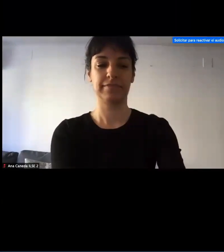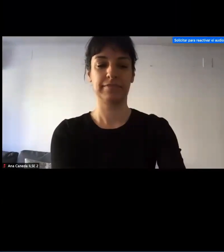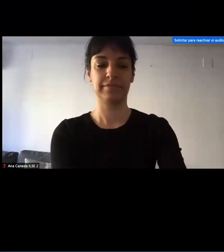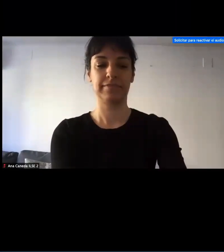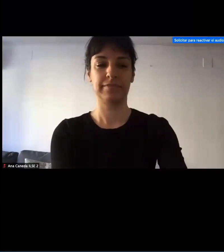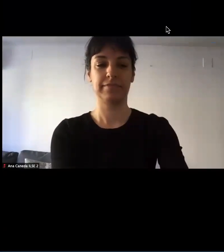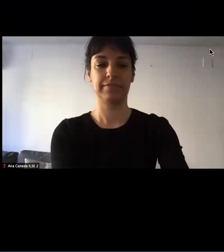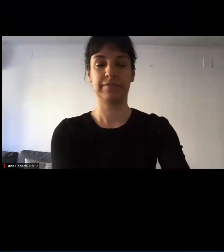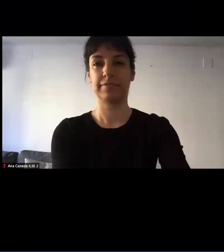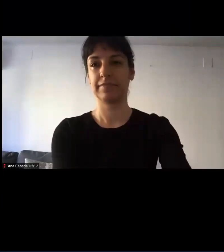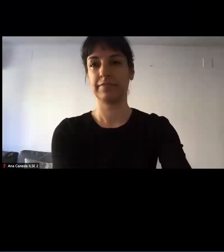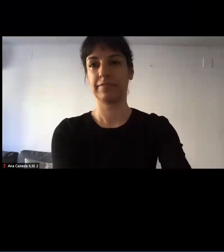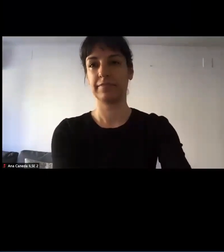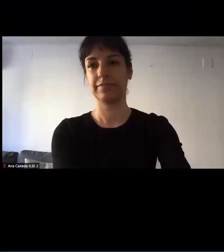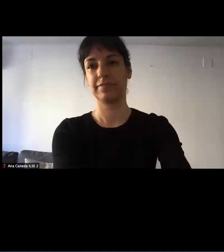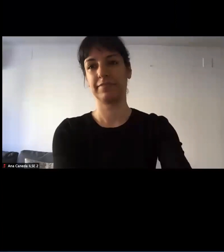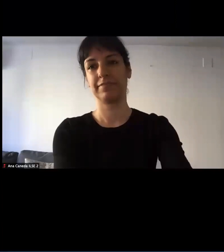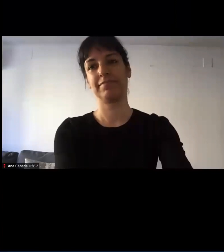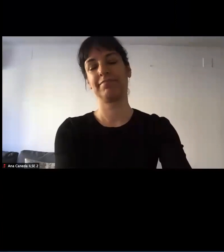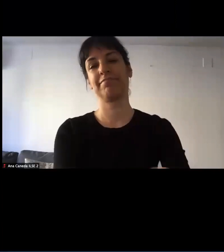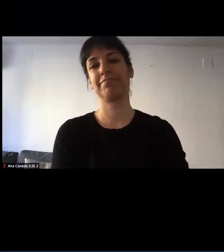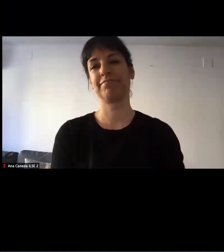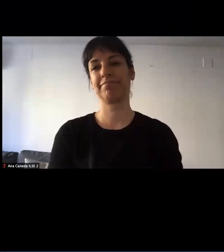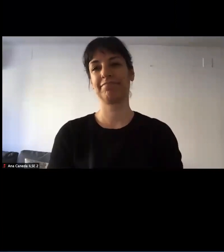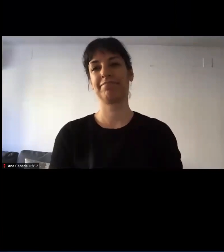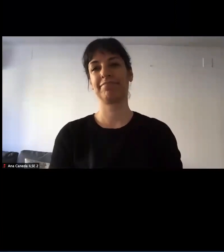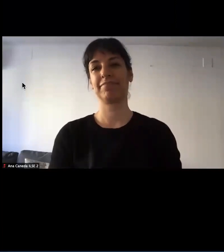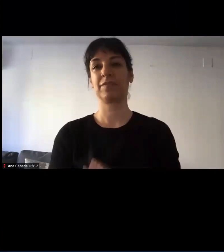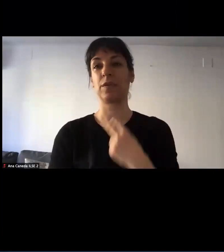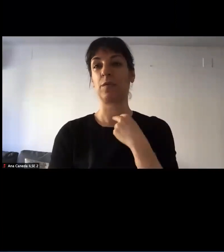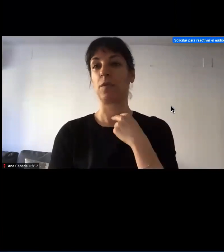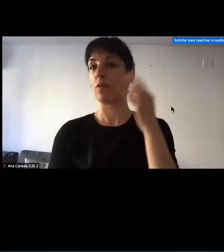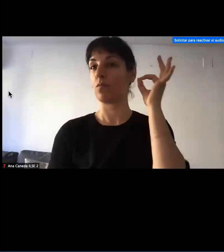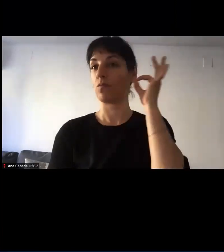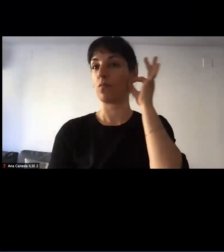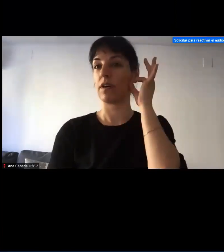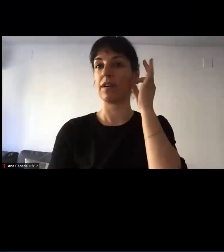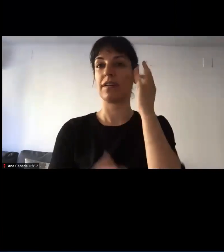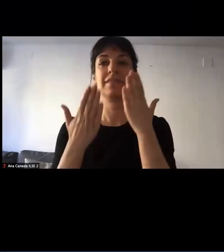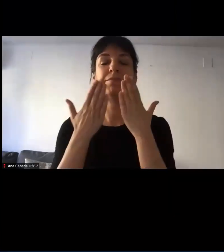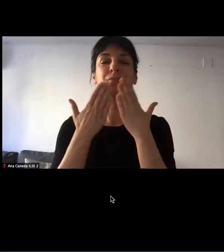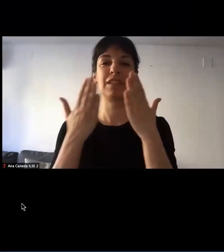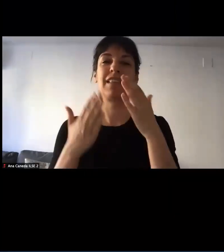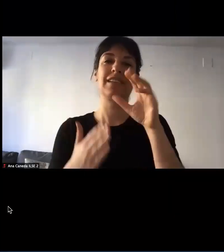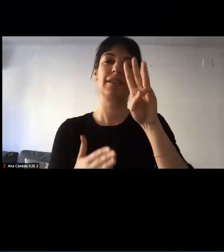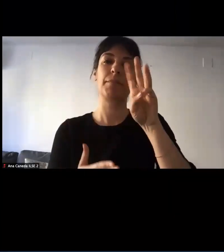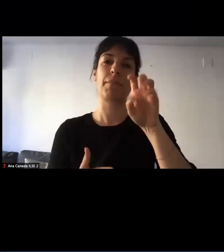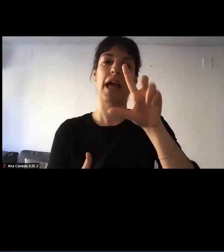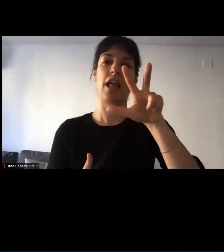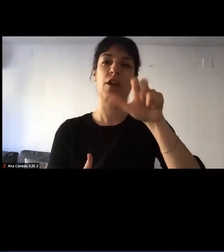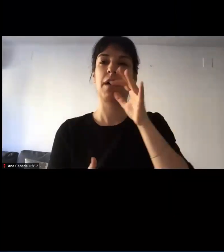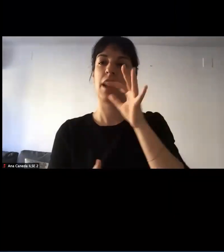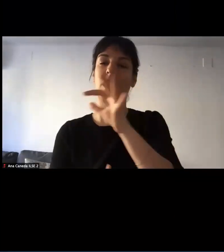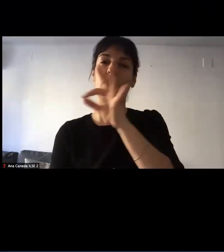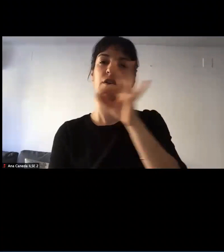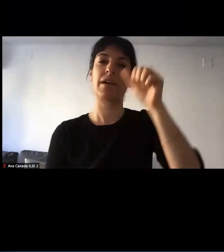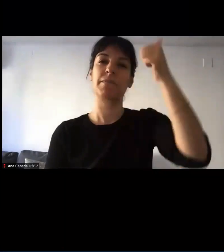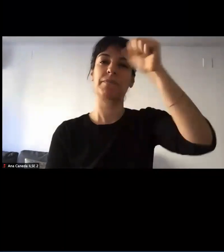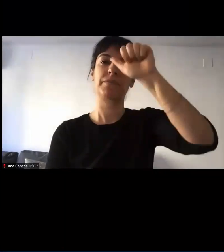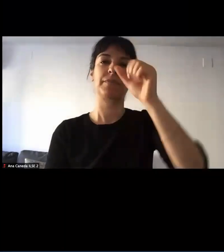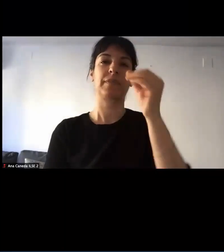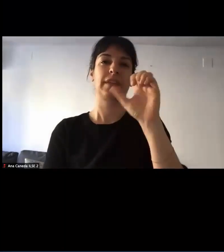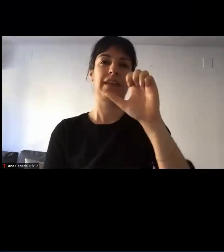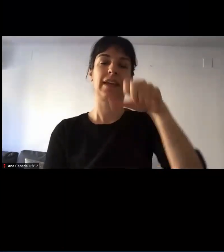Pues muchísimas gracias, Paloma. Y como os decía, damos paso a Enrique García Cortés, que